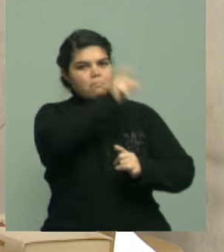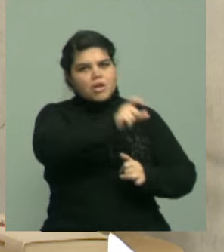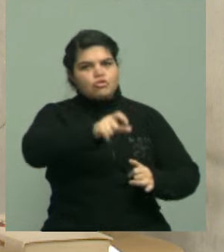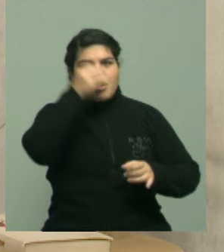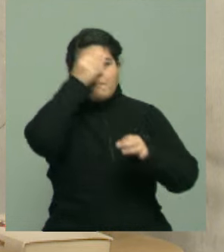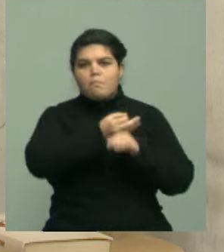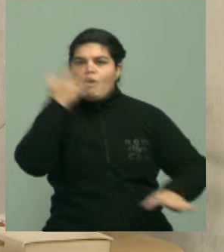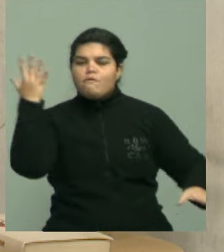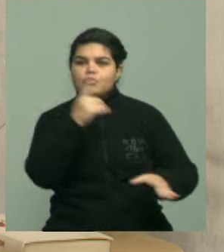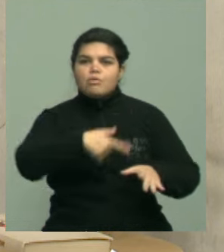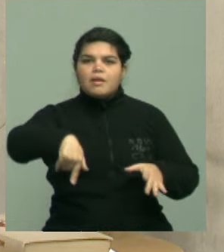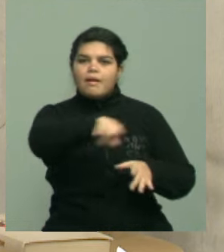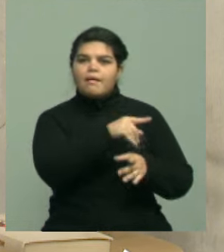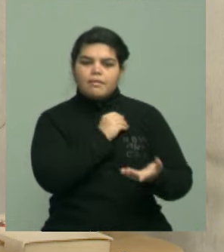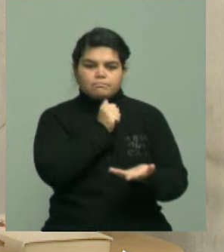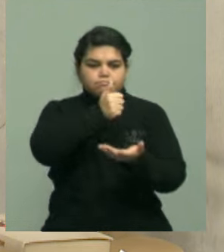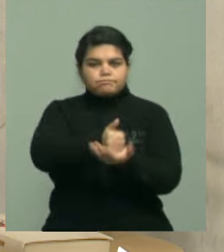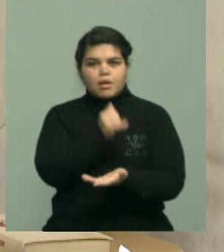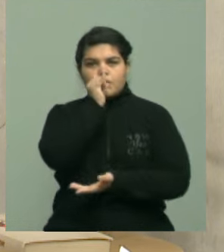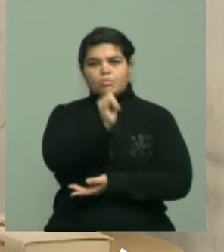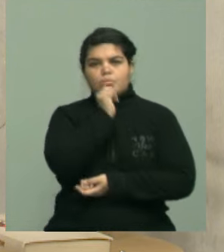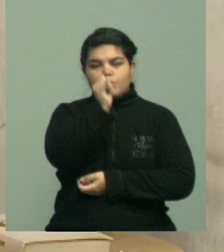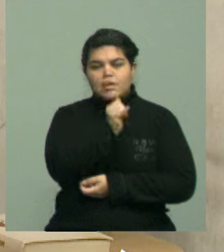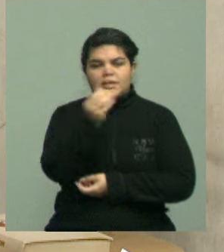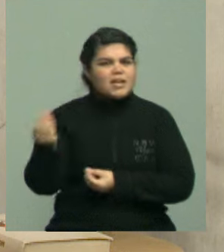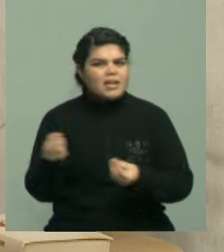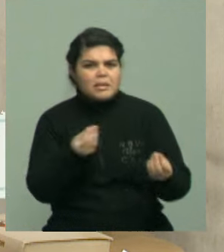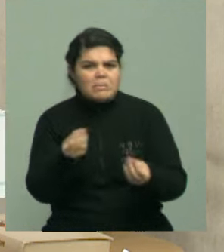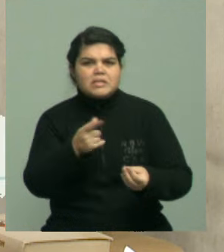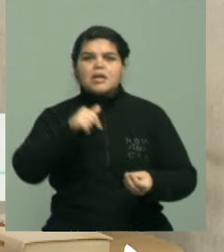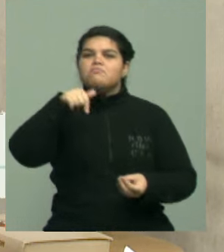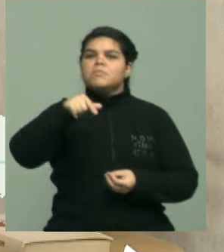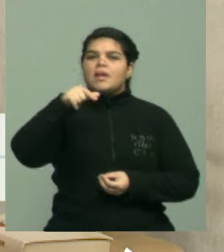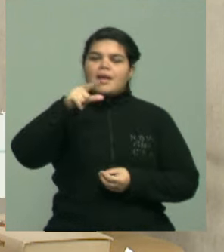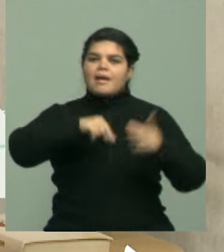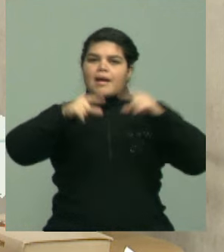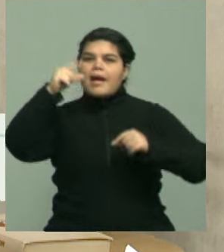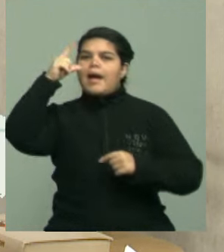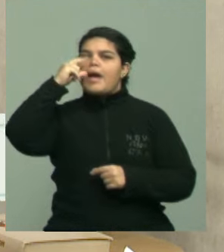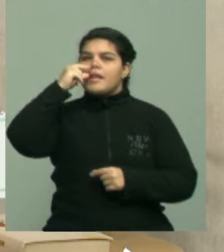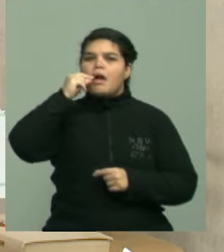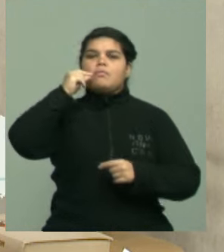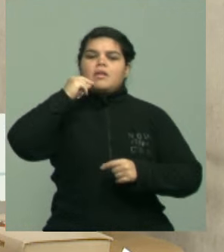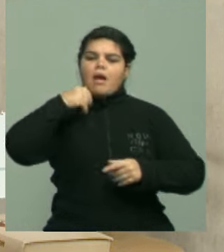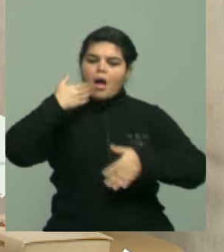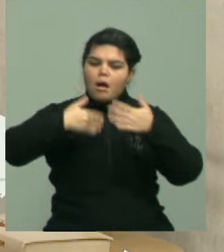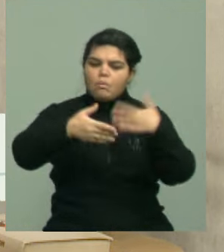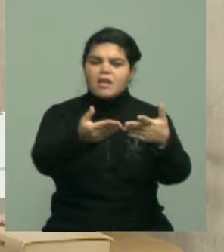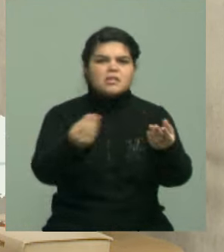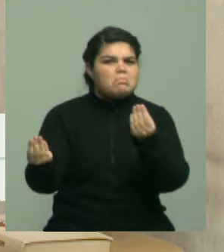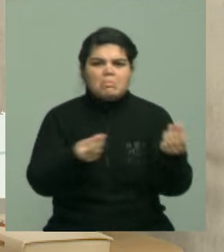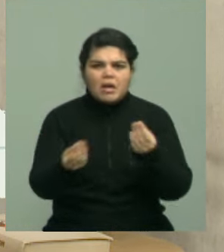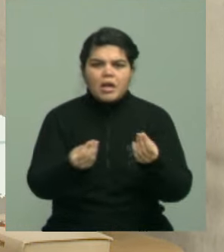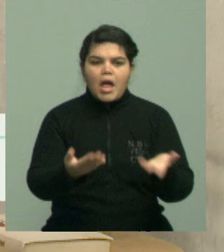que vienen a charlar, a dar sus explicaciones de por qué creen que el cannabis ha avanzado y puede dar beneficios a la